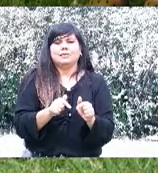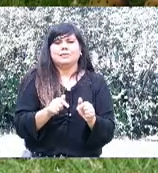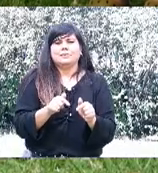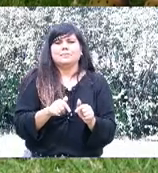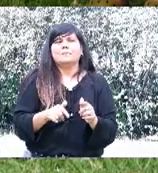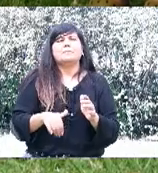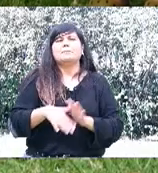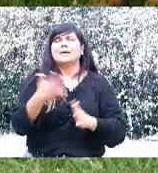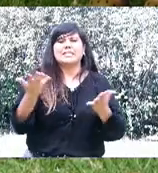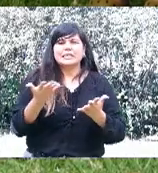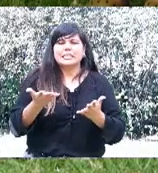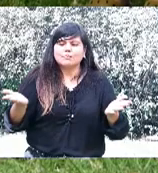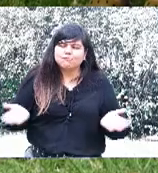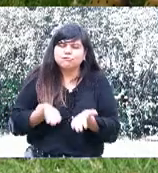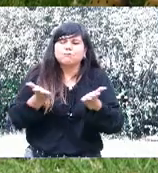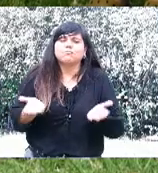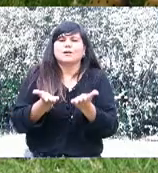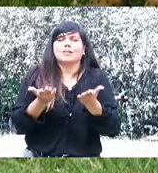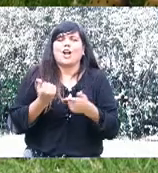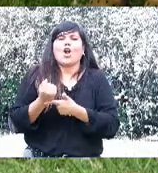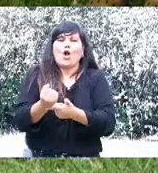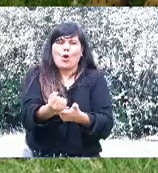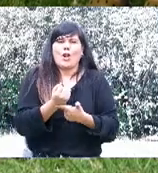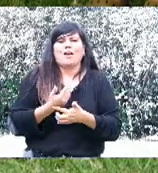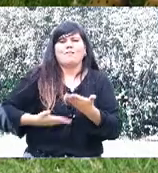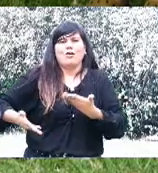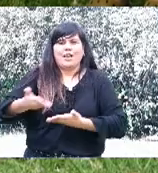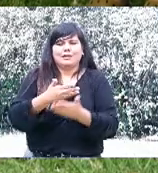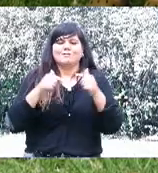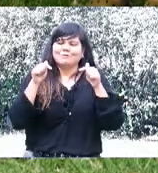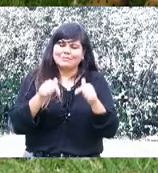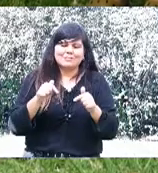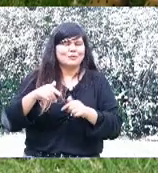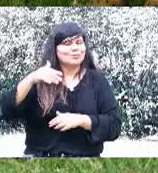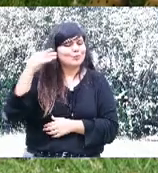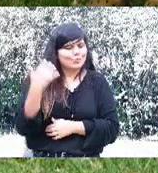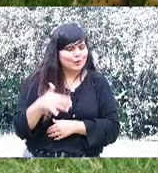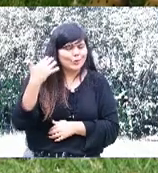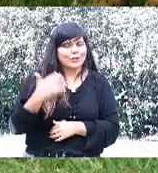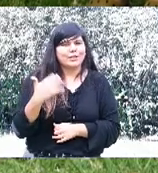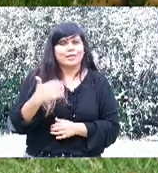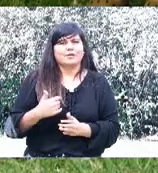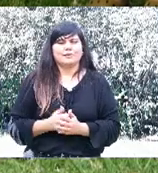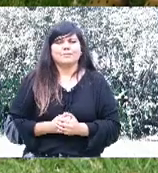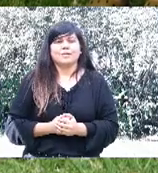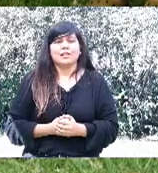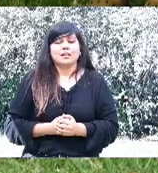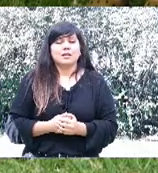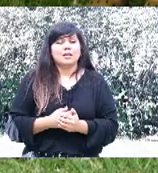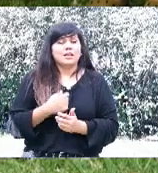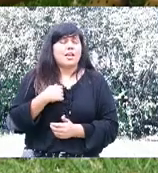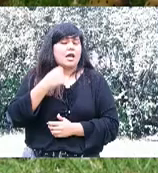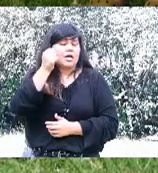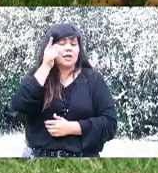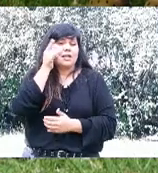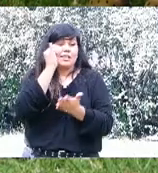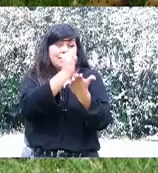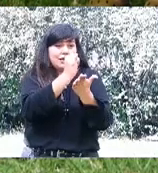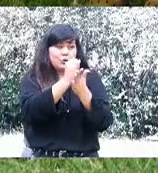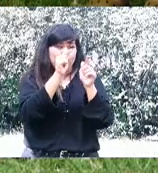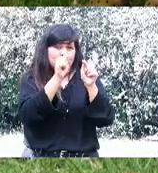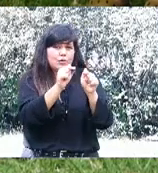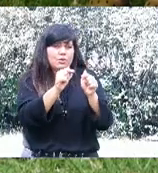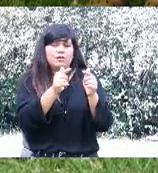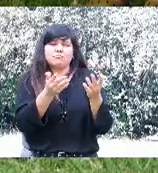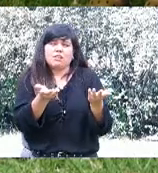promoción de lo colaborativo ya eso es eh lo fundamental y creo que tenemos que entender de las instituciones como